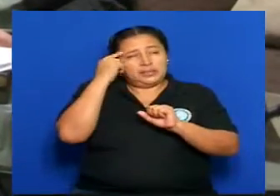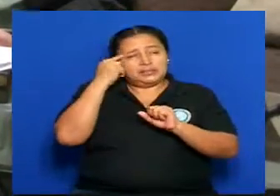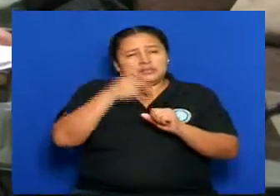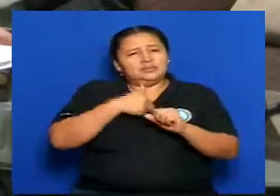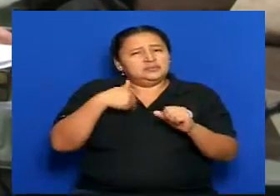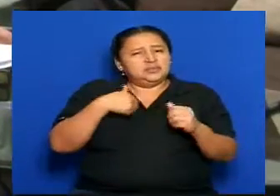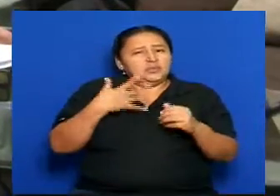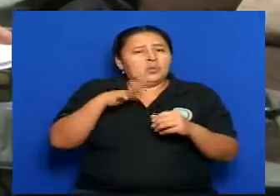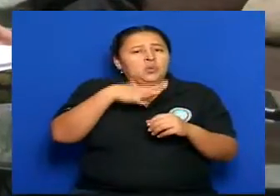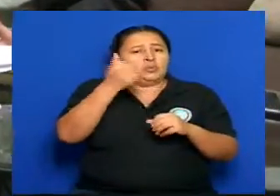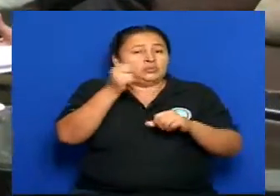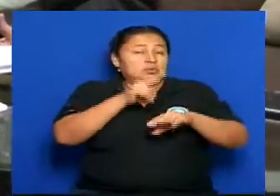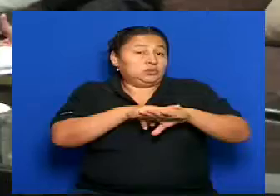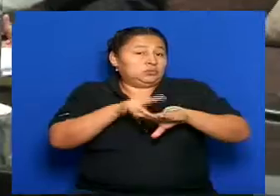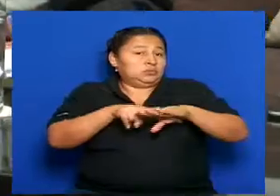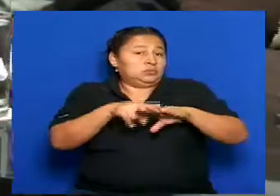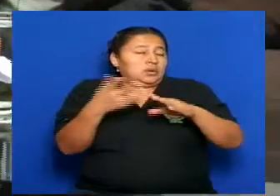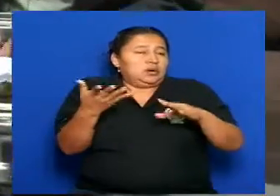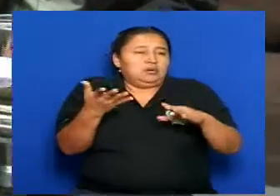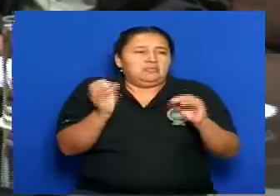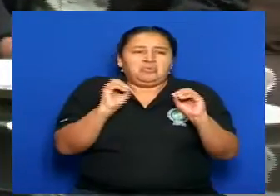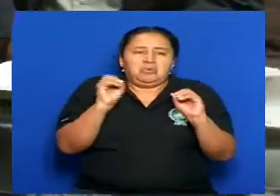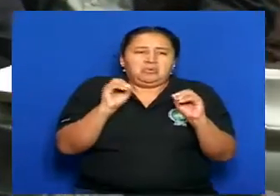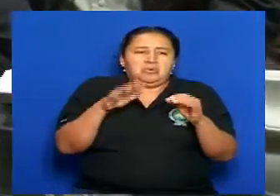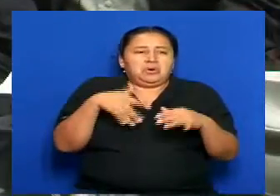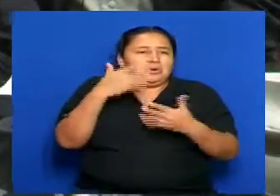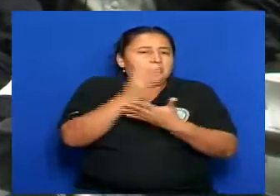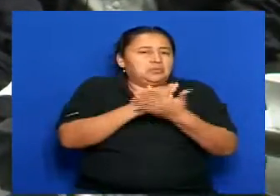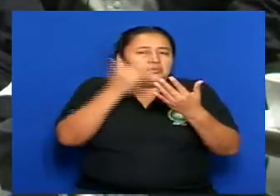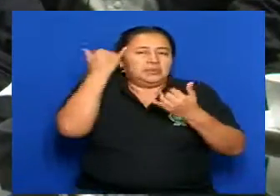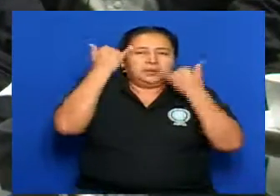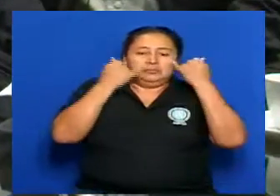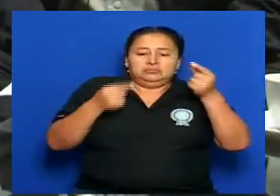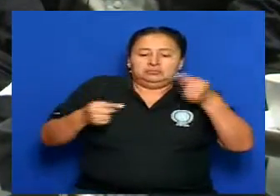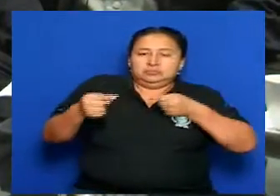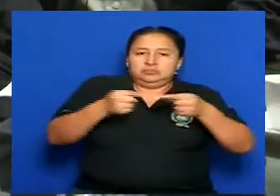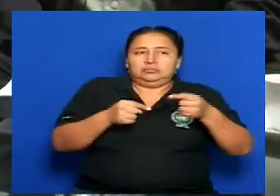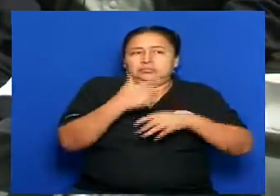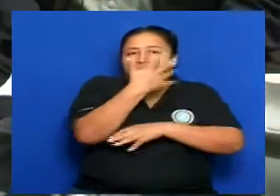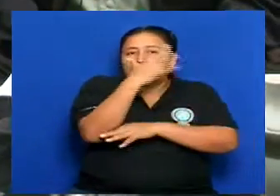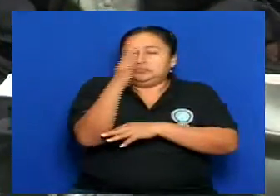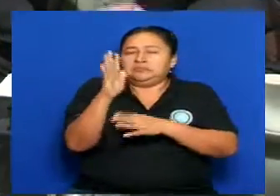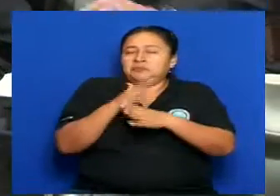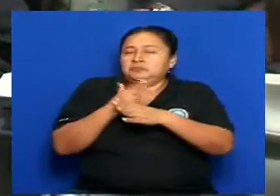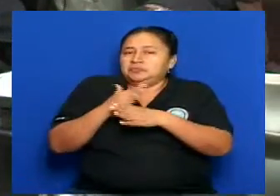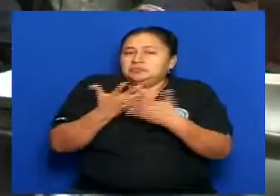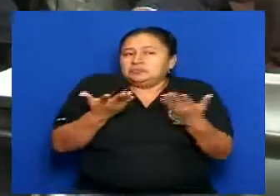otra normativa o alguna política una estrategia medioambiental